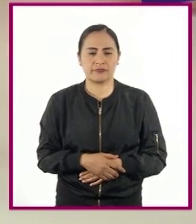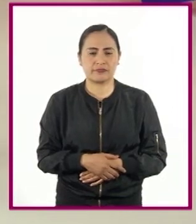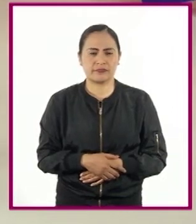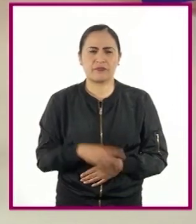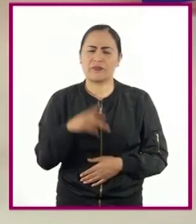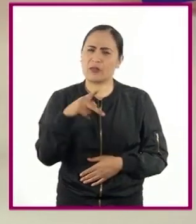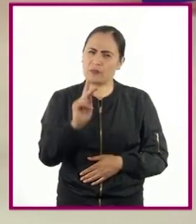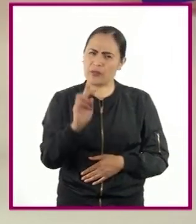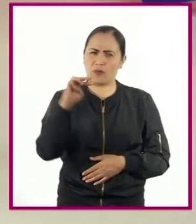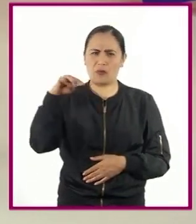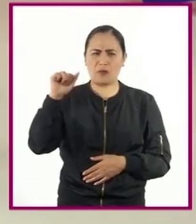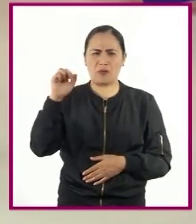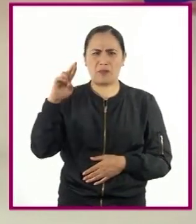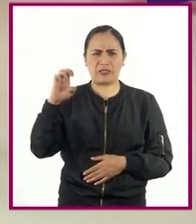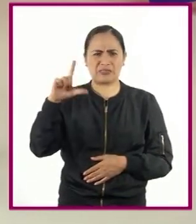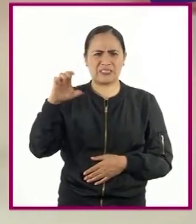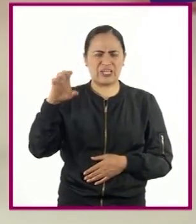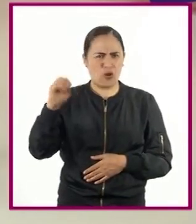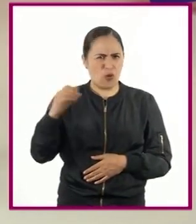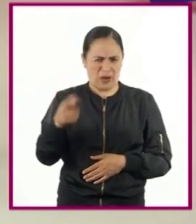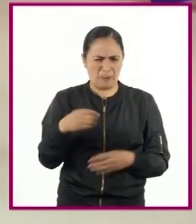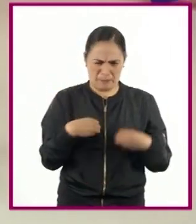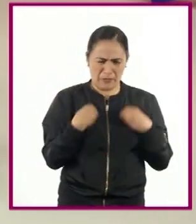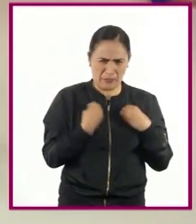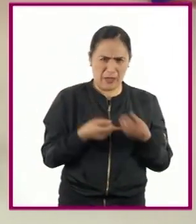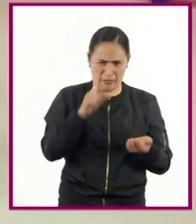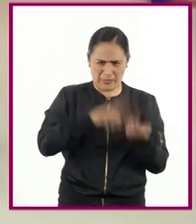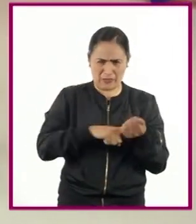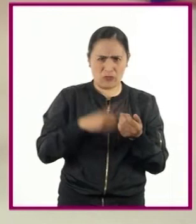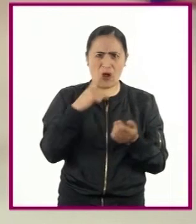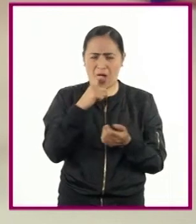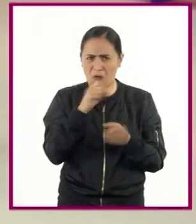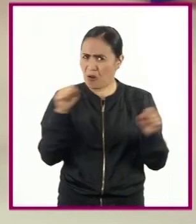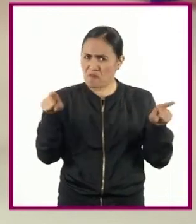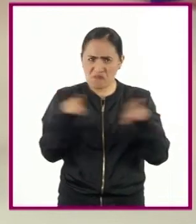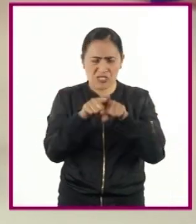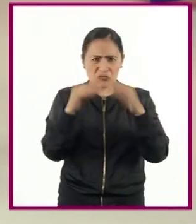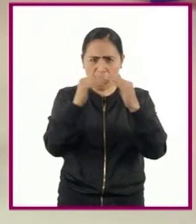Pero si Marcelo viviera en el agua, estaría al parejo con ellos.